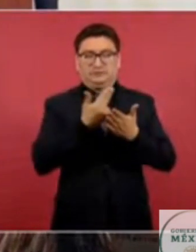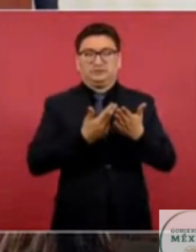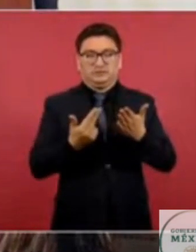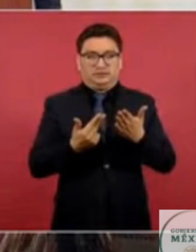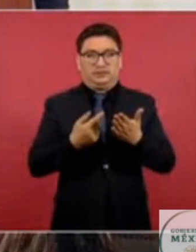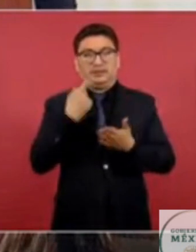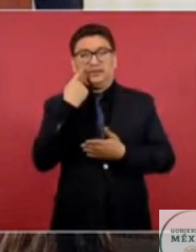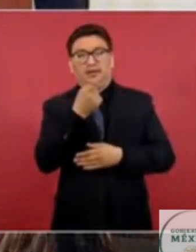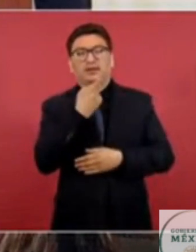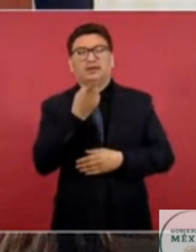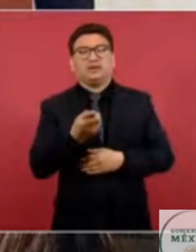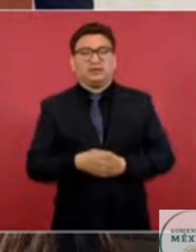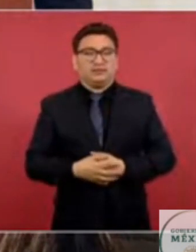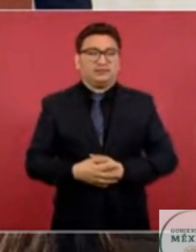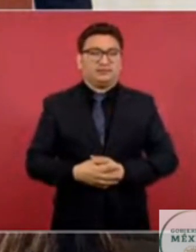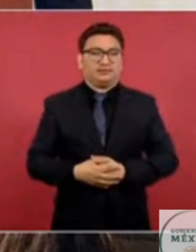Miren lo que dice Helio: